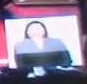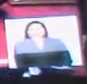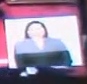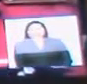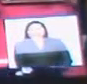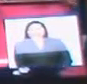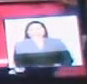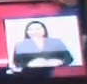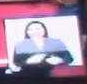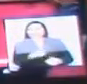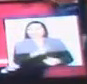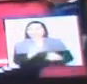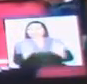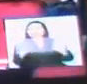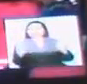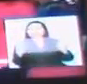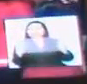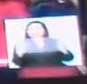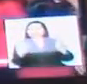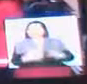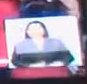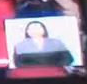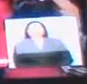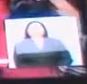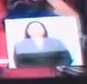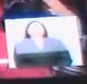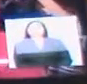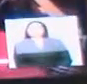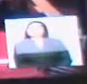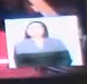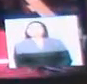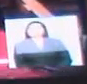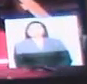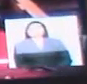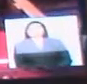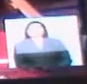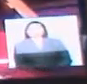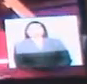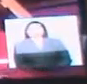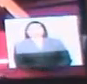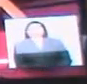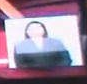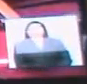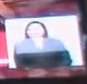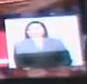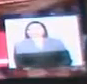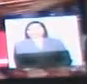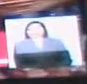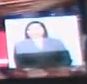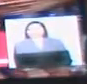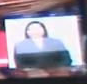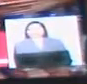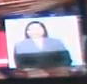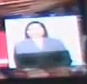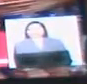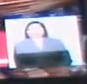escuchar, que continúan los aplausos, no solo de congresistas, sino también de invitados,